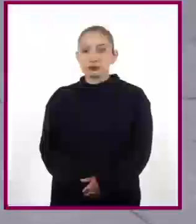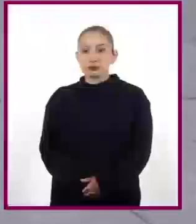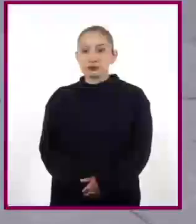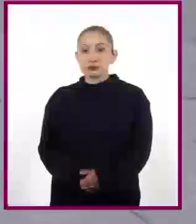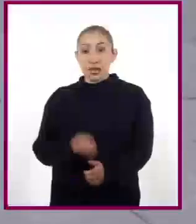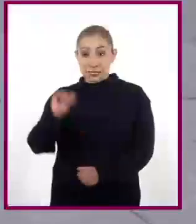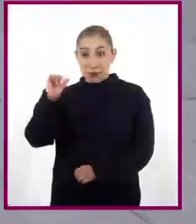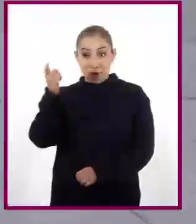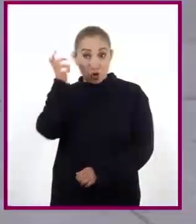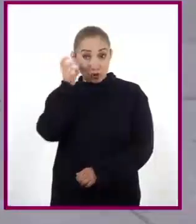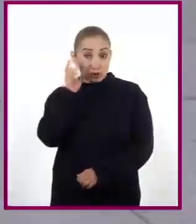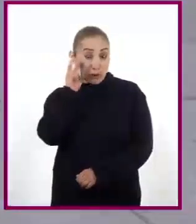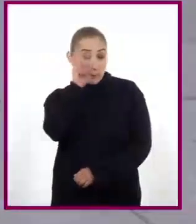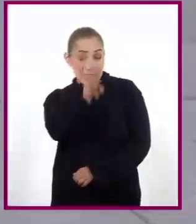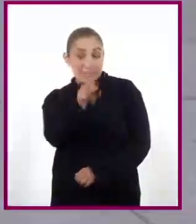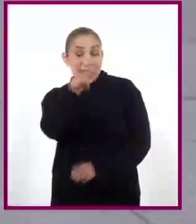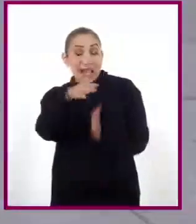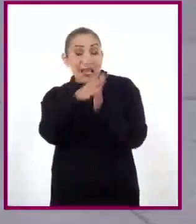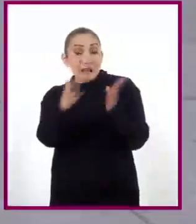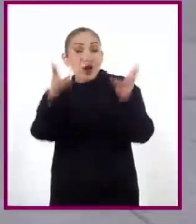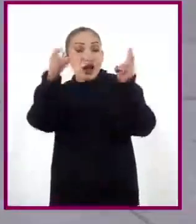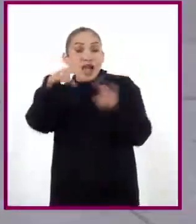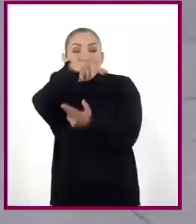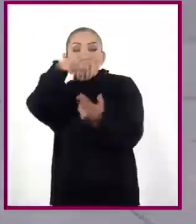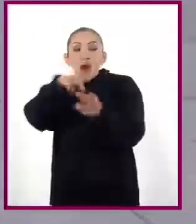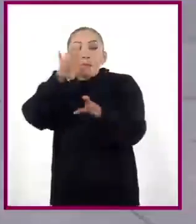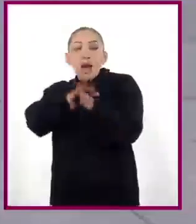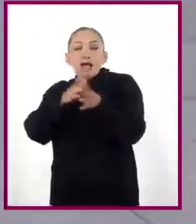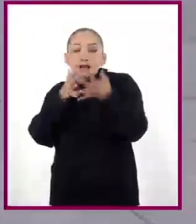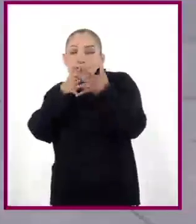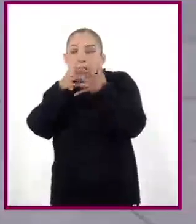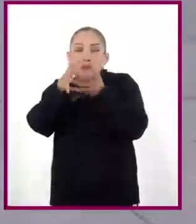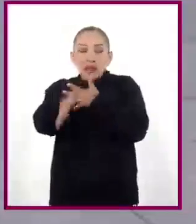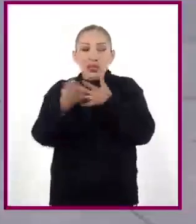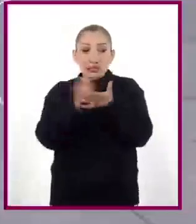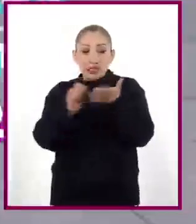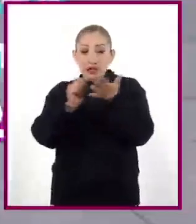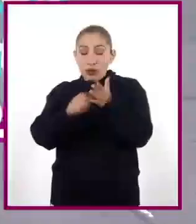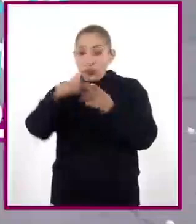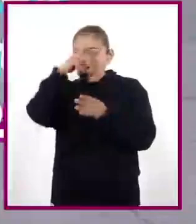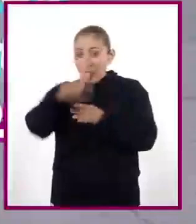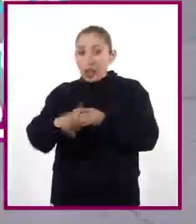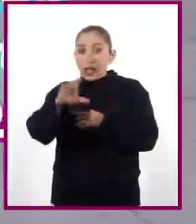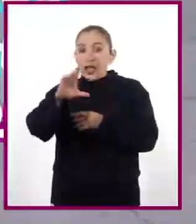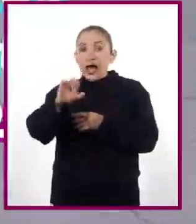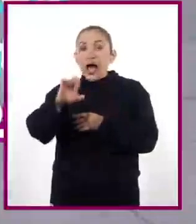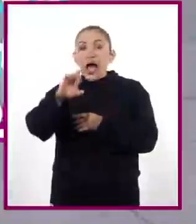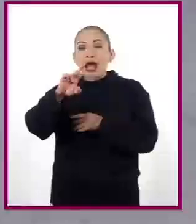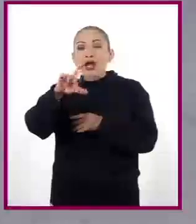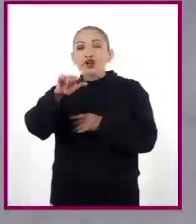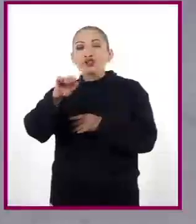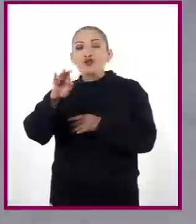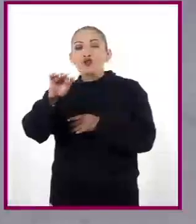Lo que acaban de escuchar es un fragmento del libro La región más transparente, del escritor mexicano Carlos Fuentes.